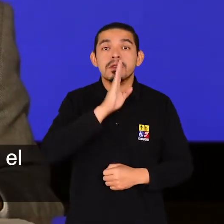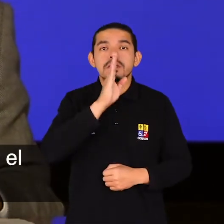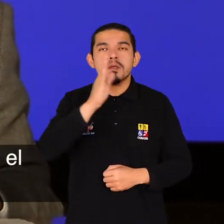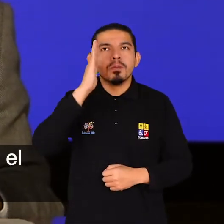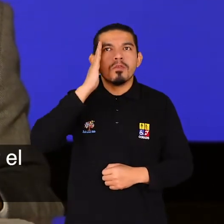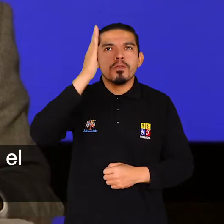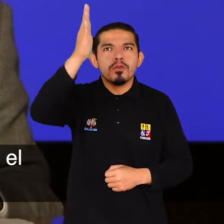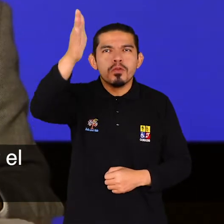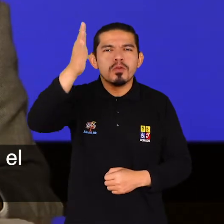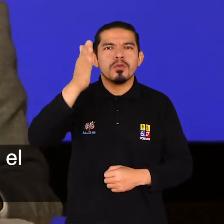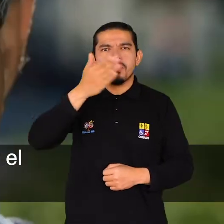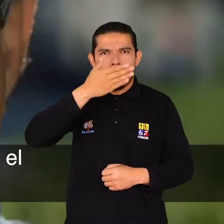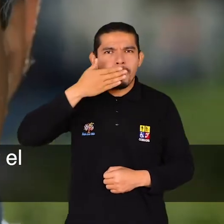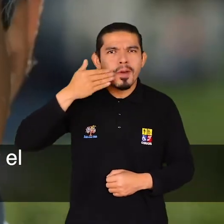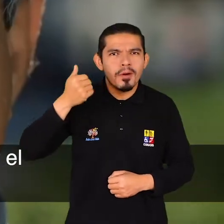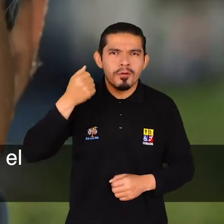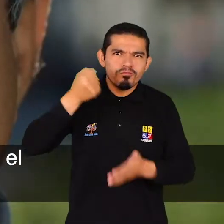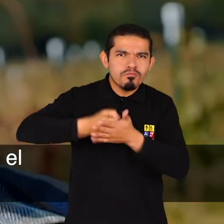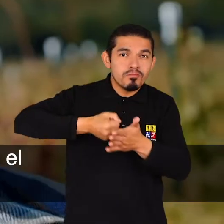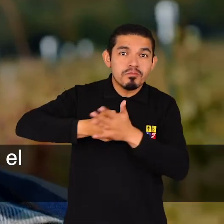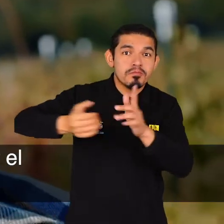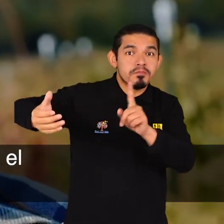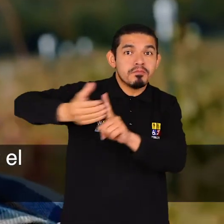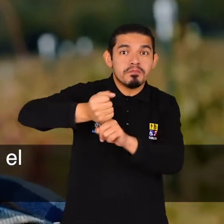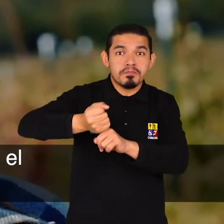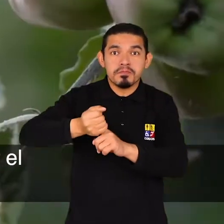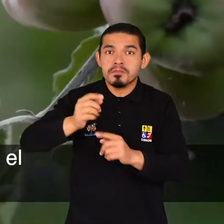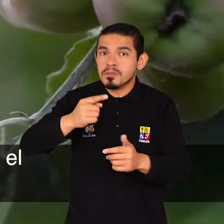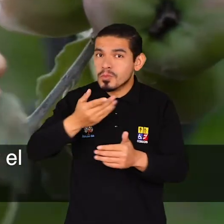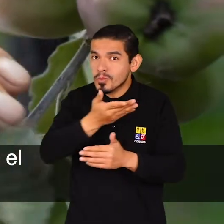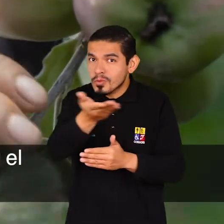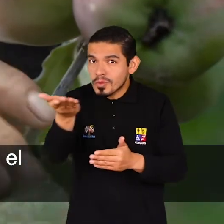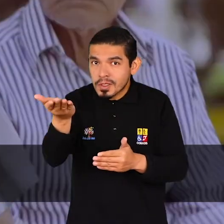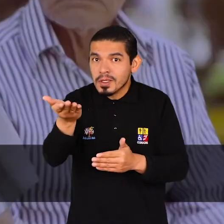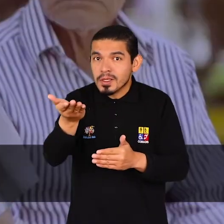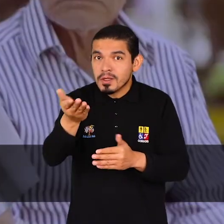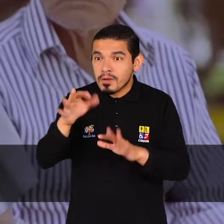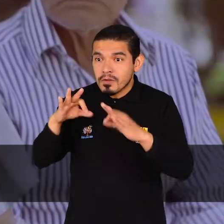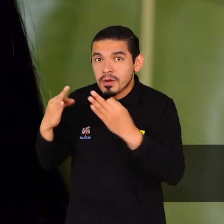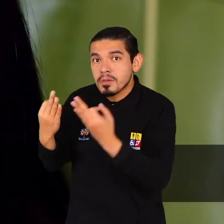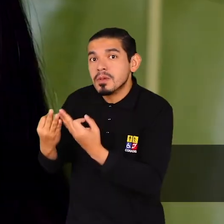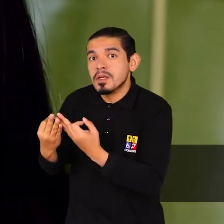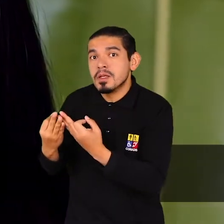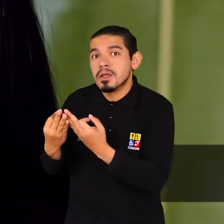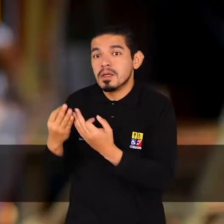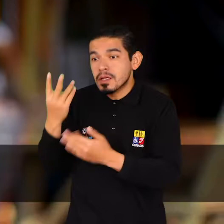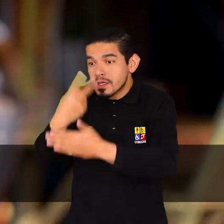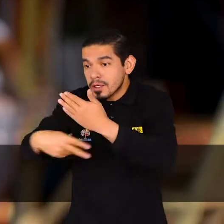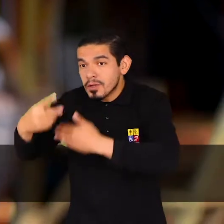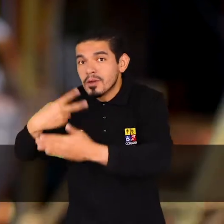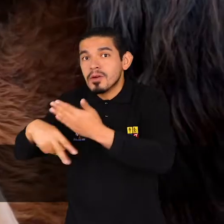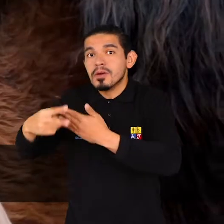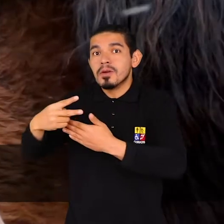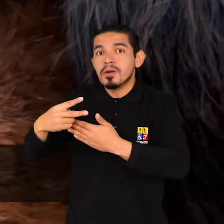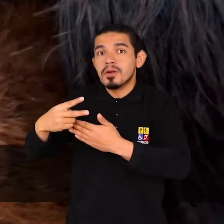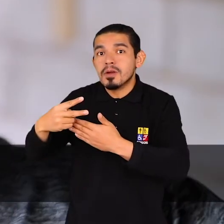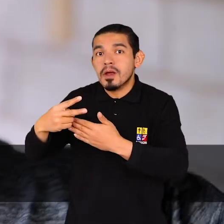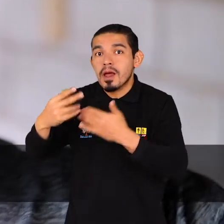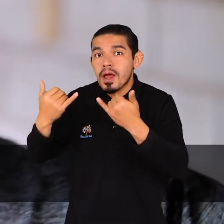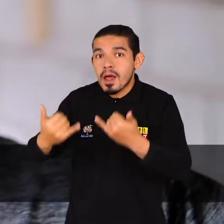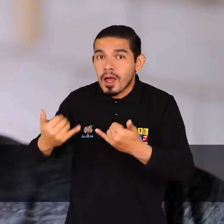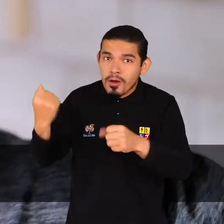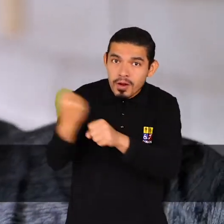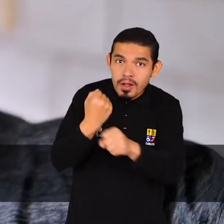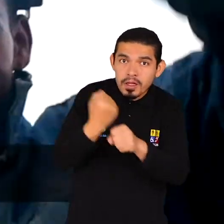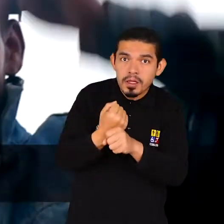un futuro por el que hay que luchar. Entonces, por ustedes, por sus familias, por sus hijos, por los que